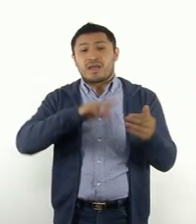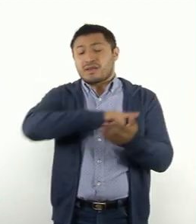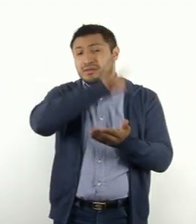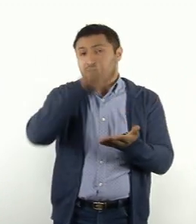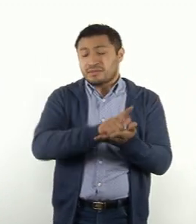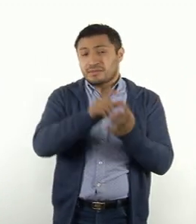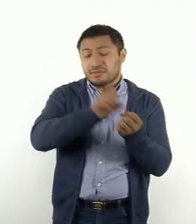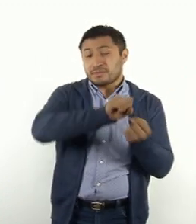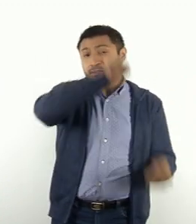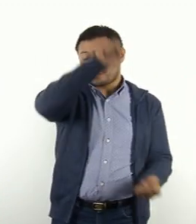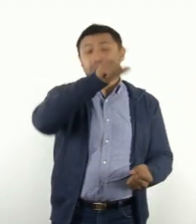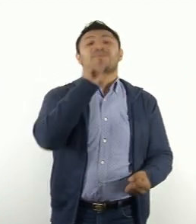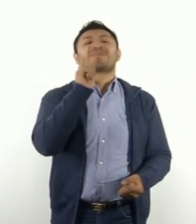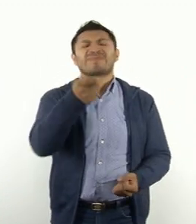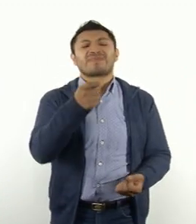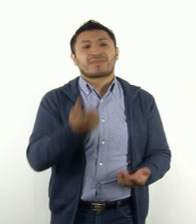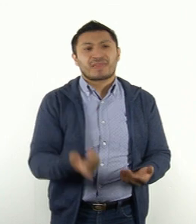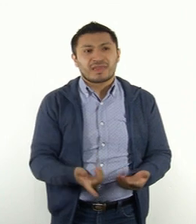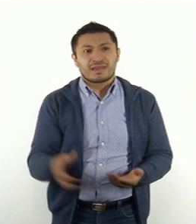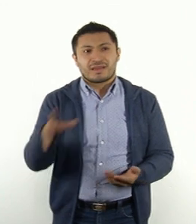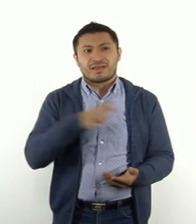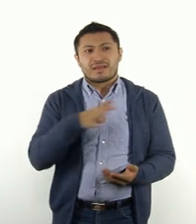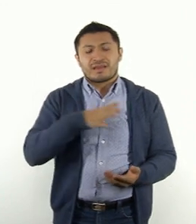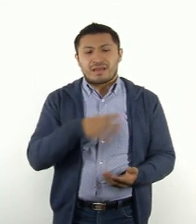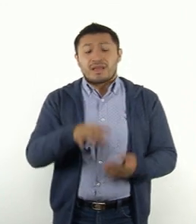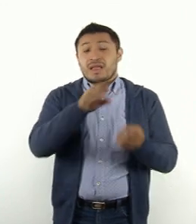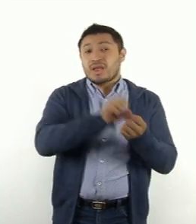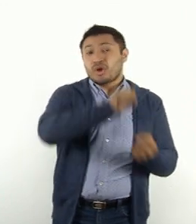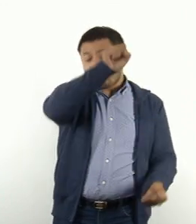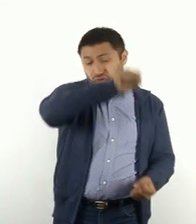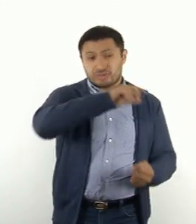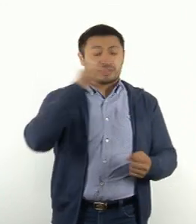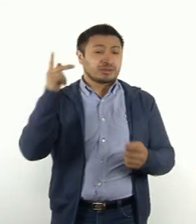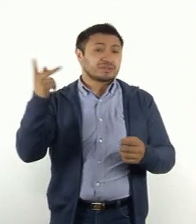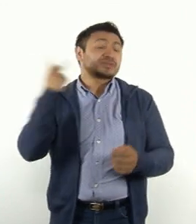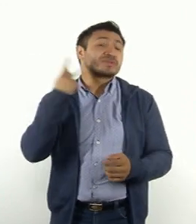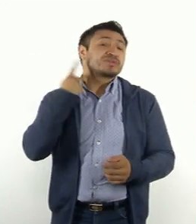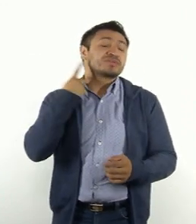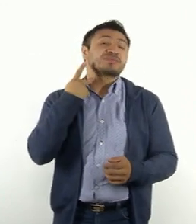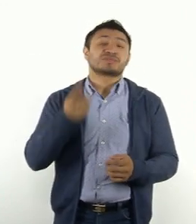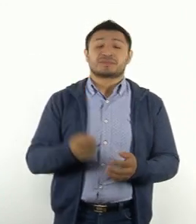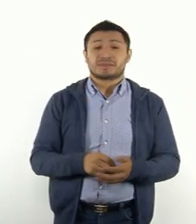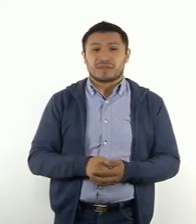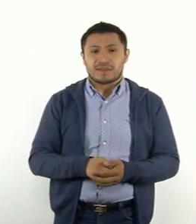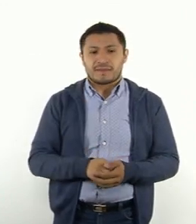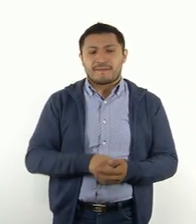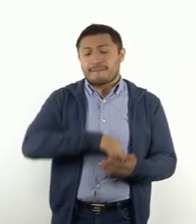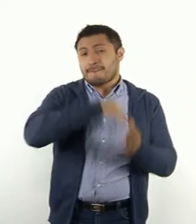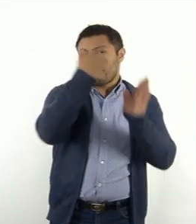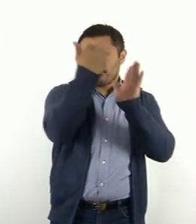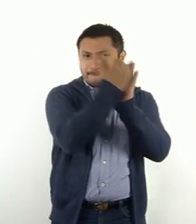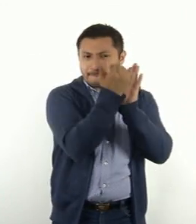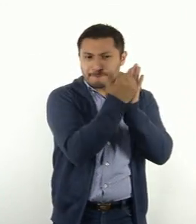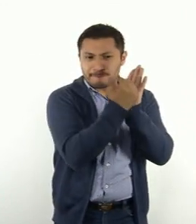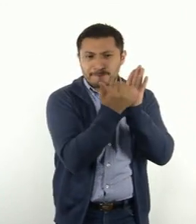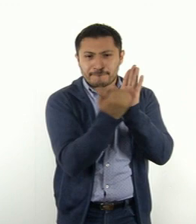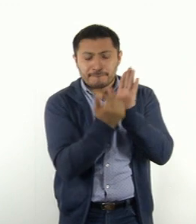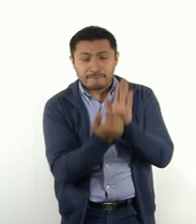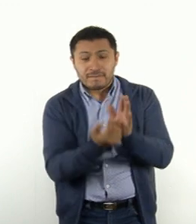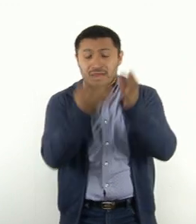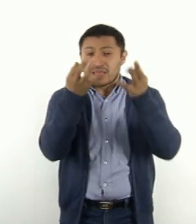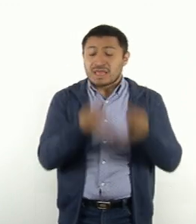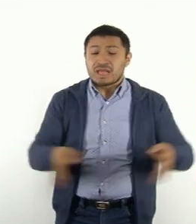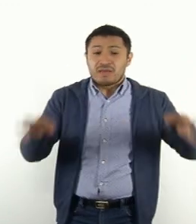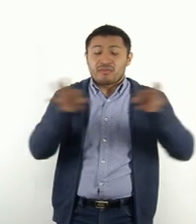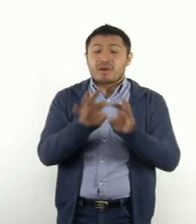constitucional, es decir, que cuentan con una constitución política, en la cual se sientan por escrito las bases del